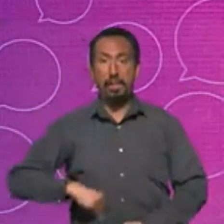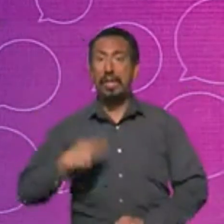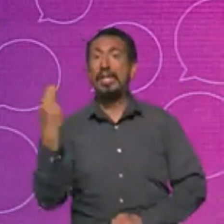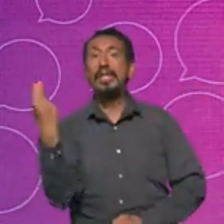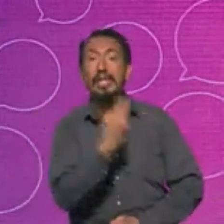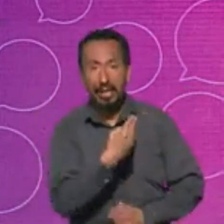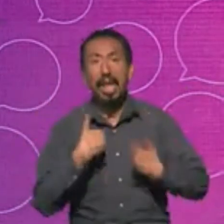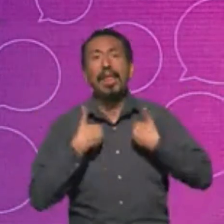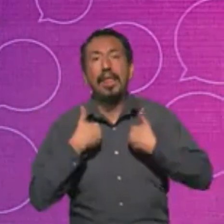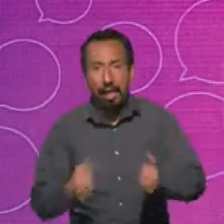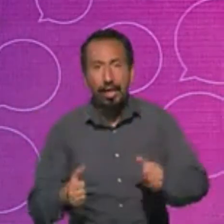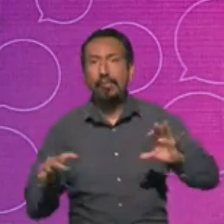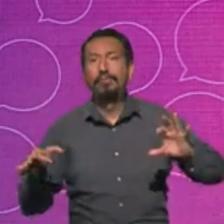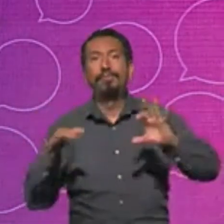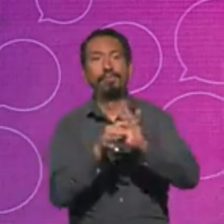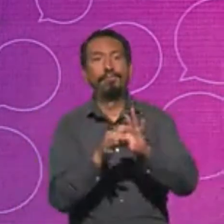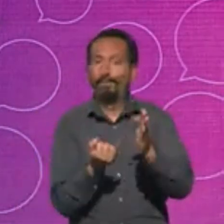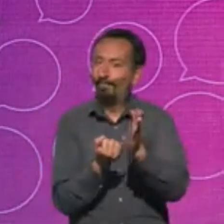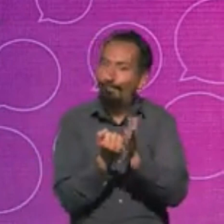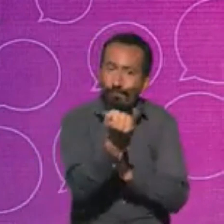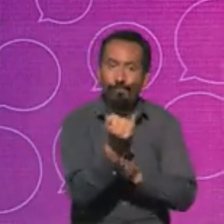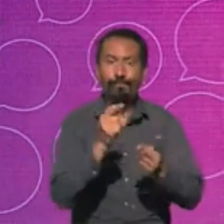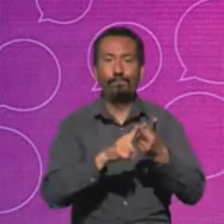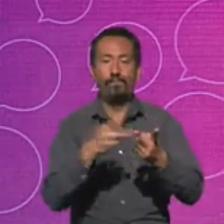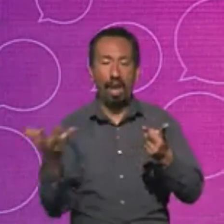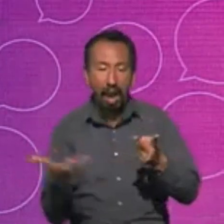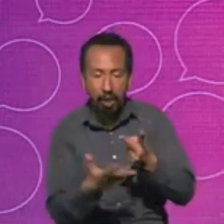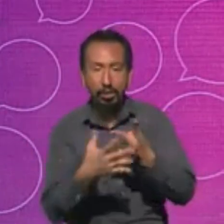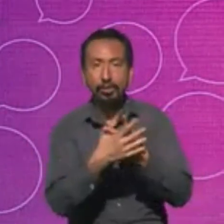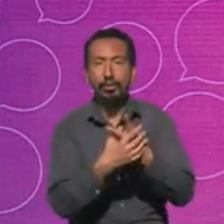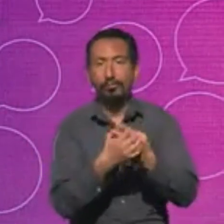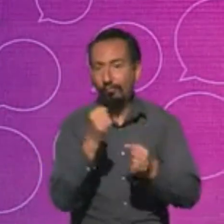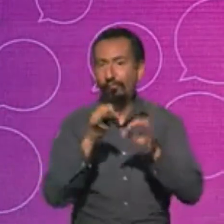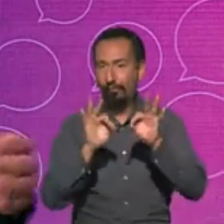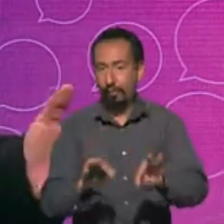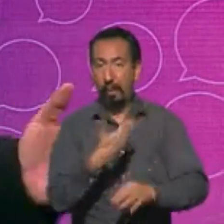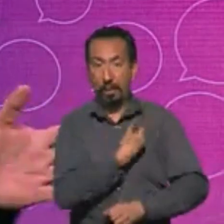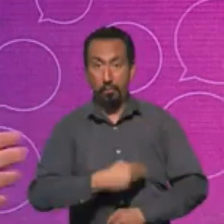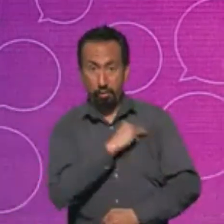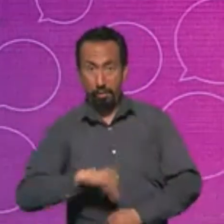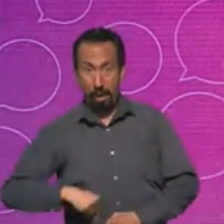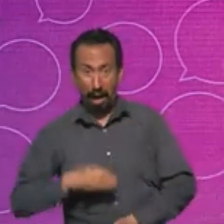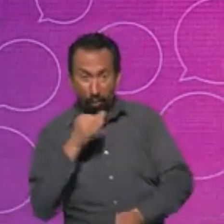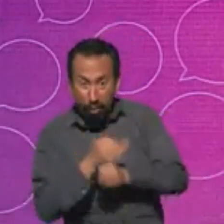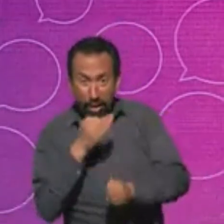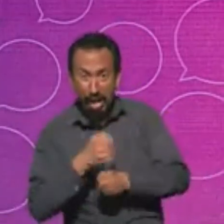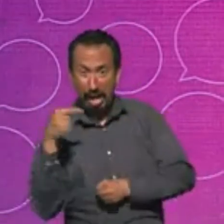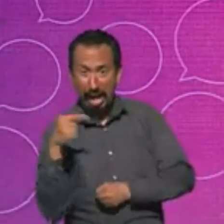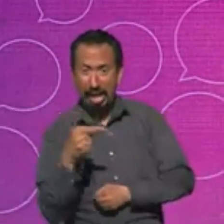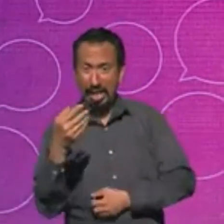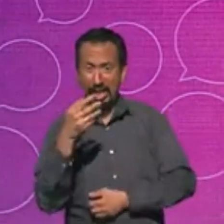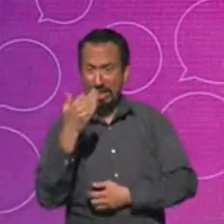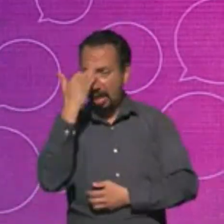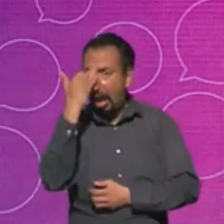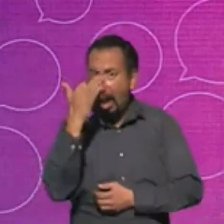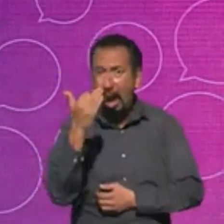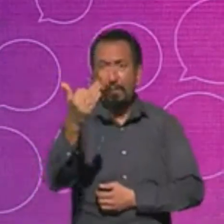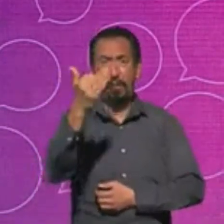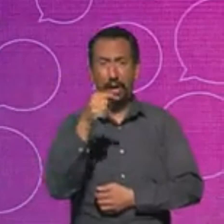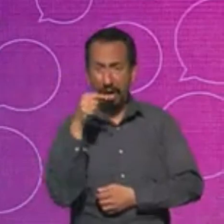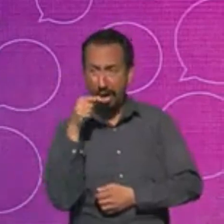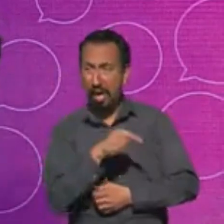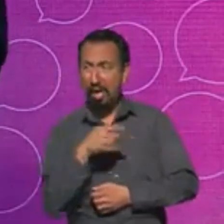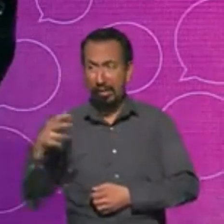sea congruente con su decir y su acción tenemos un presidente municipal que durante mucho tiempo ha sido